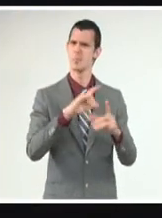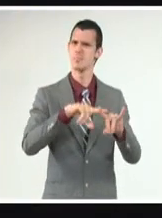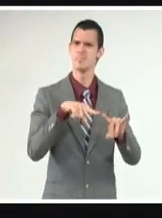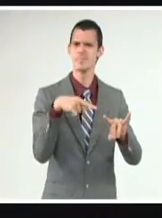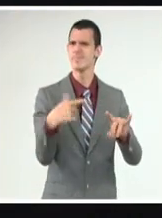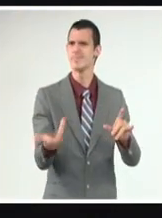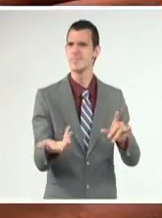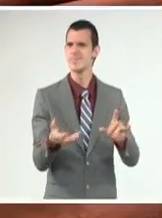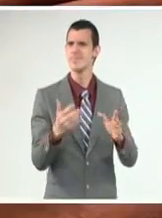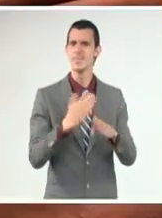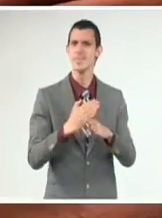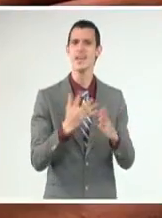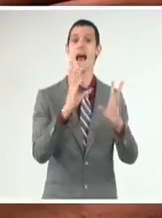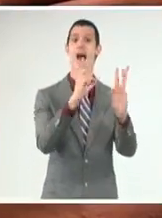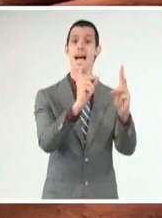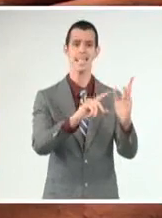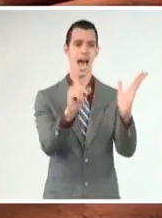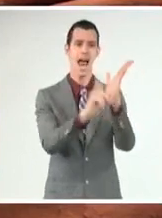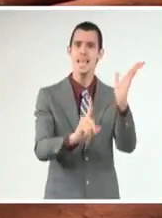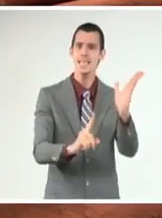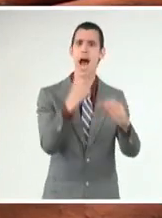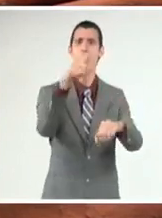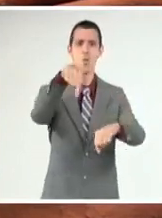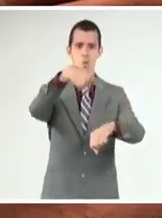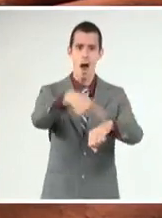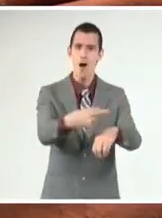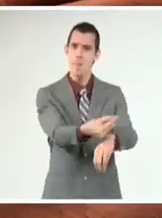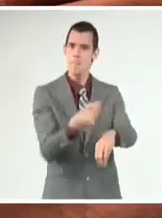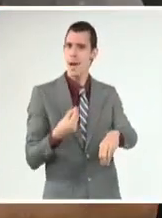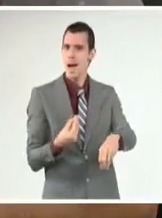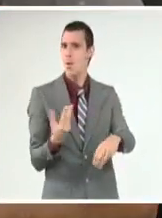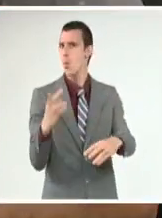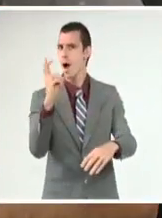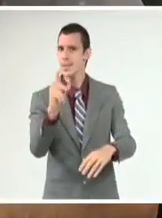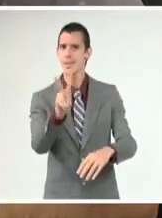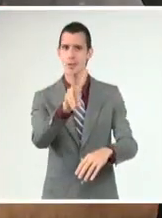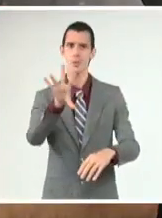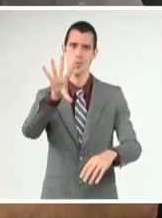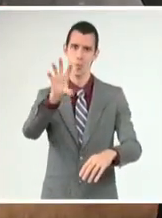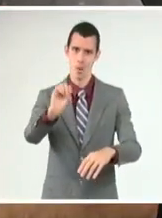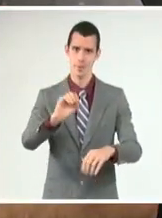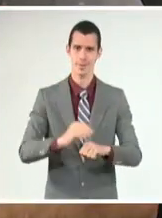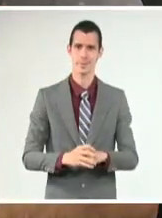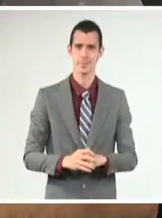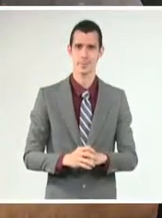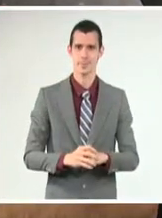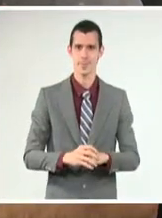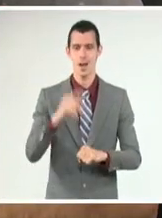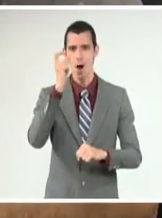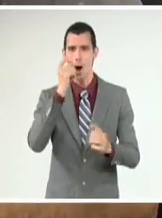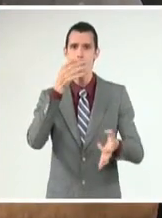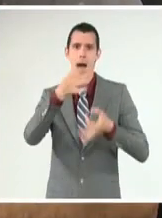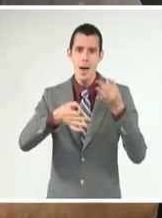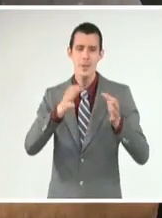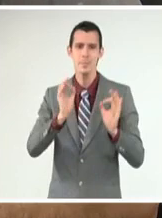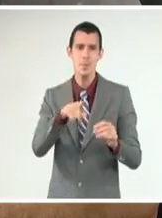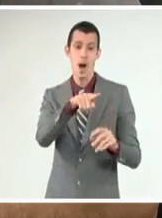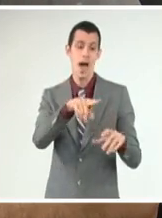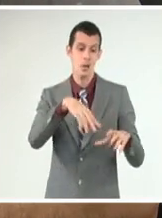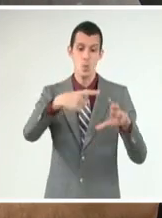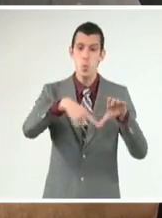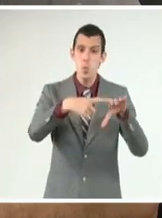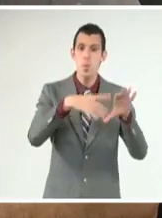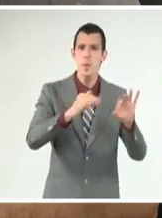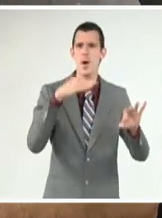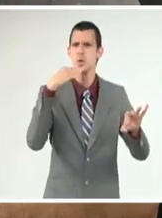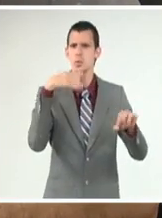instantes reportan averías. En el caso de la unidad 1 de la termoeléctrica Ernesto Guevara de Santa Cruz y la unidad 2